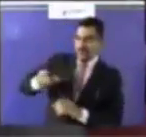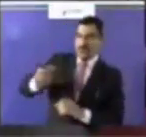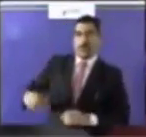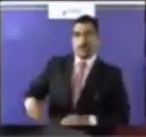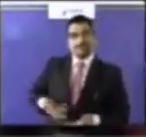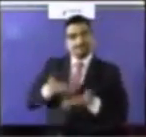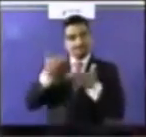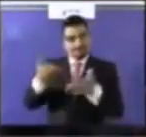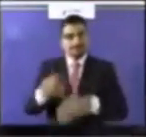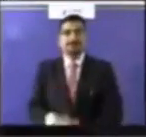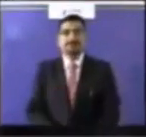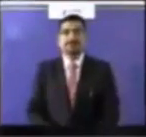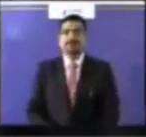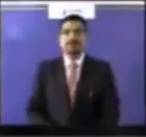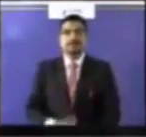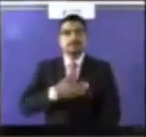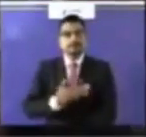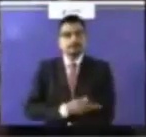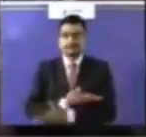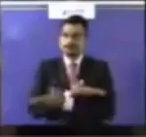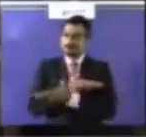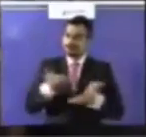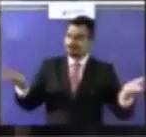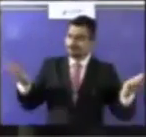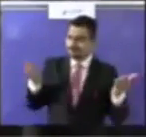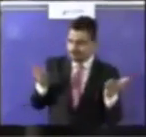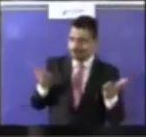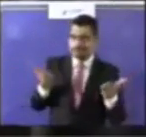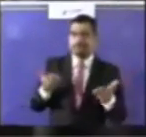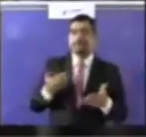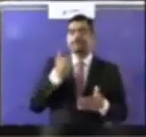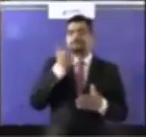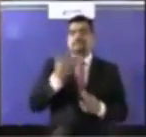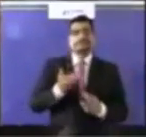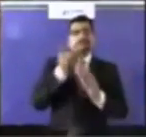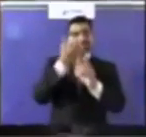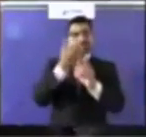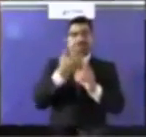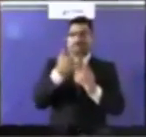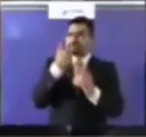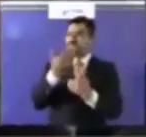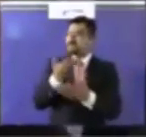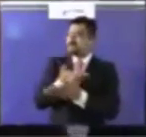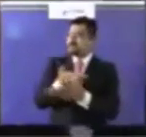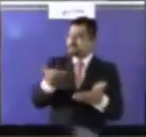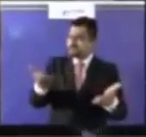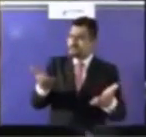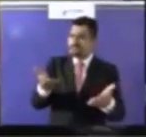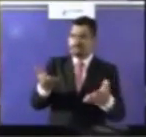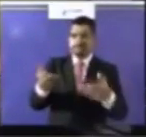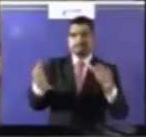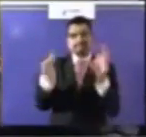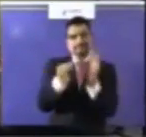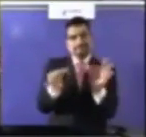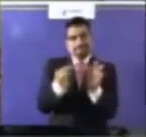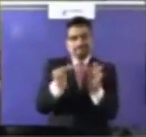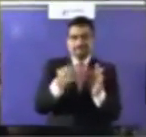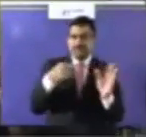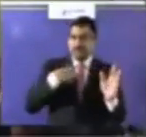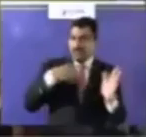Buenas tardes a todos. Quiero hablar más de la